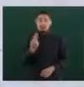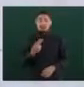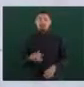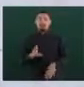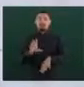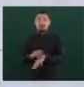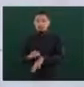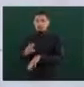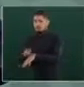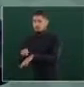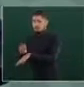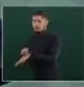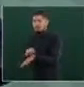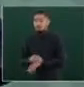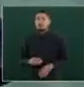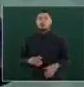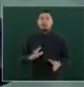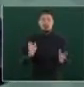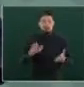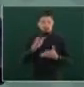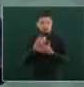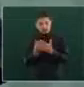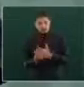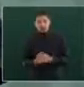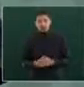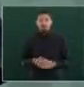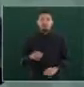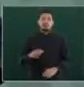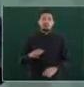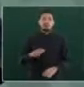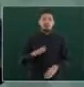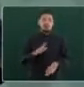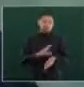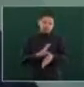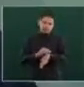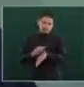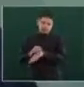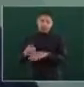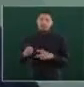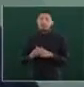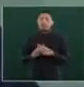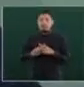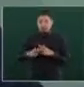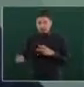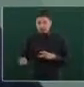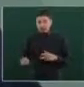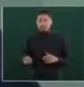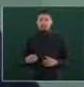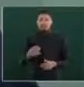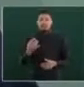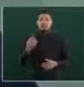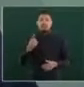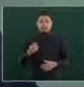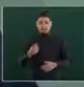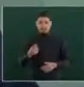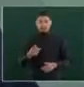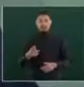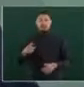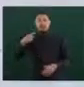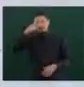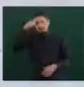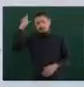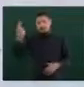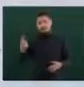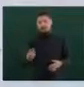la declaración de venecia como la forma de conseguir que la agenda 2030